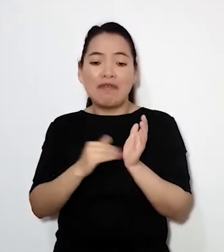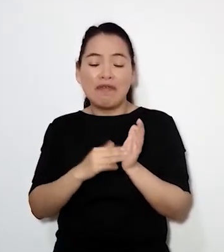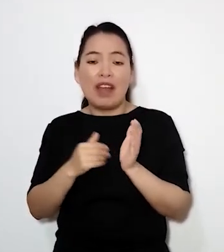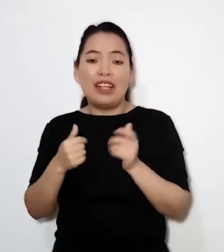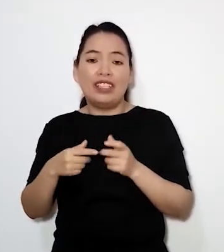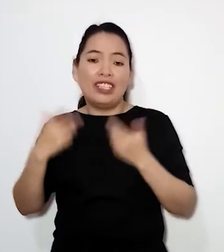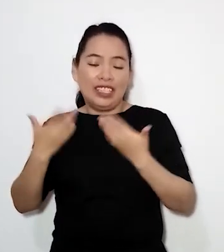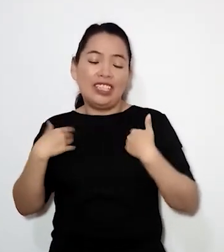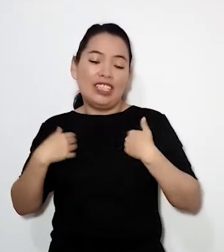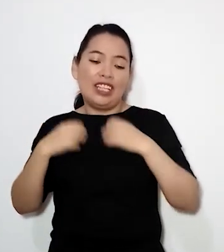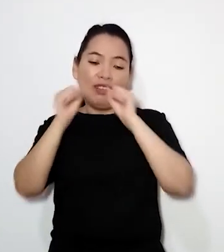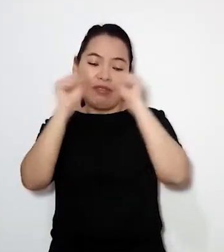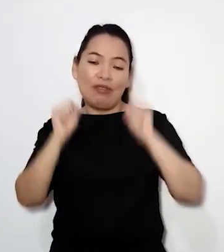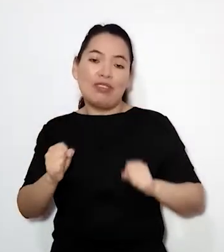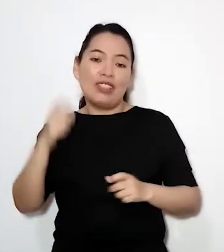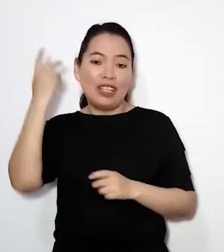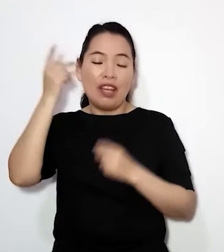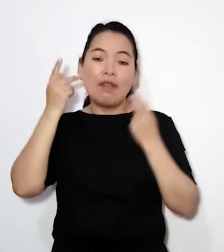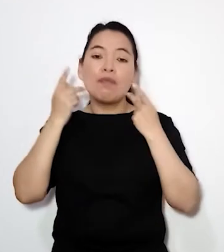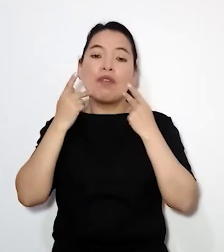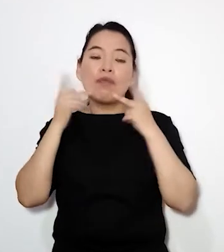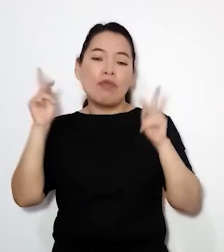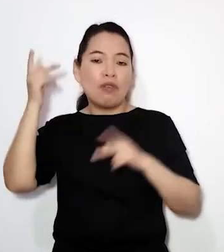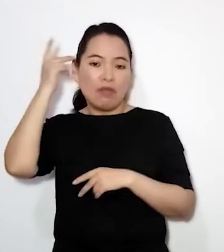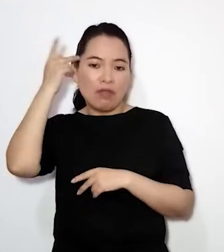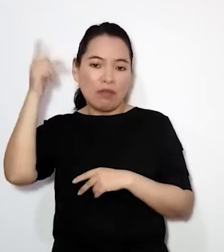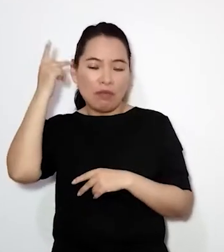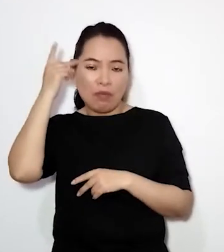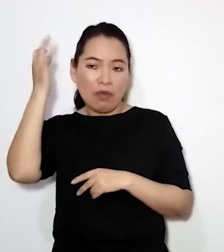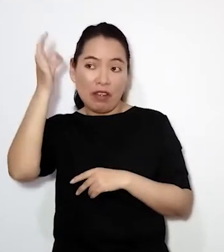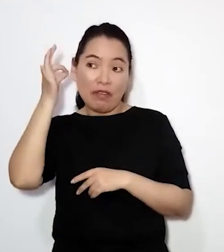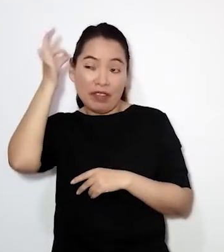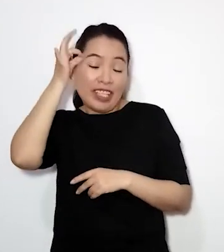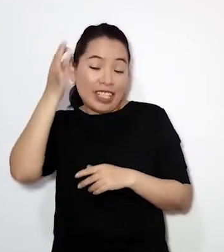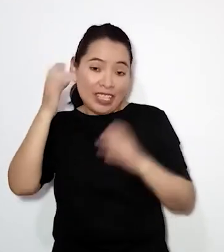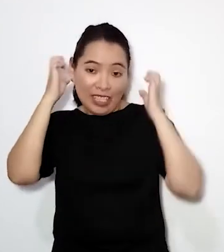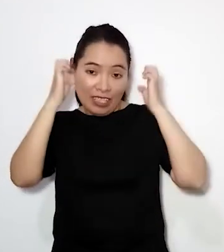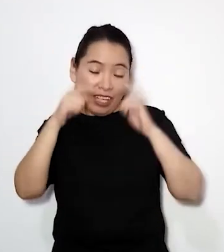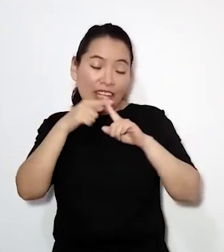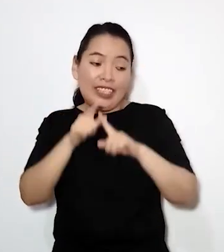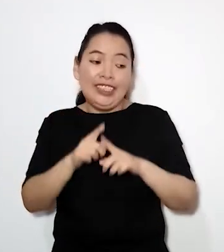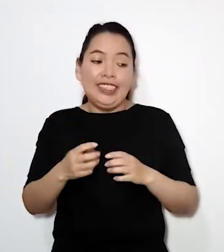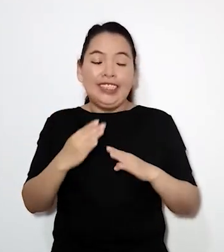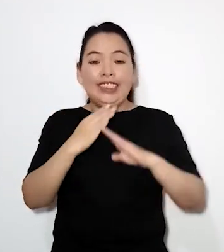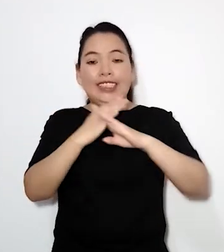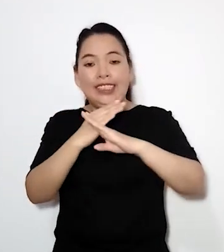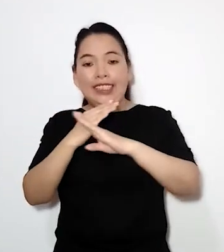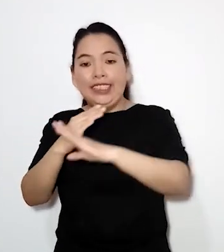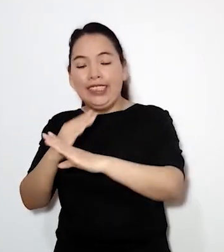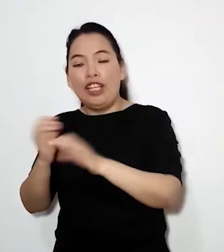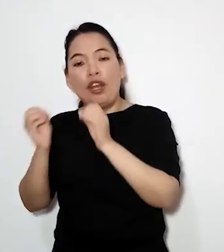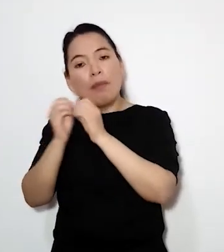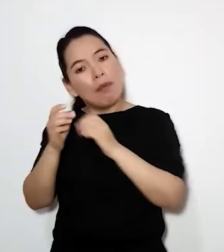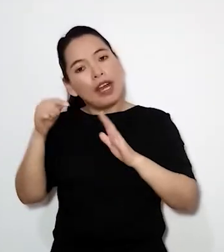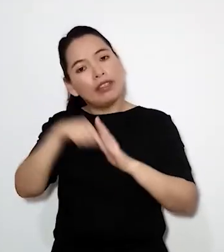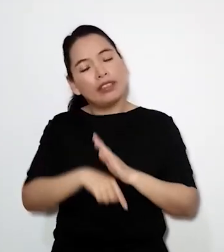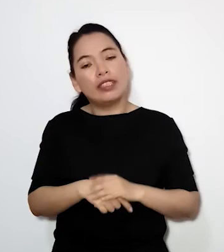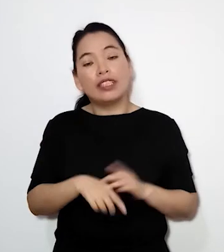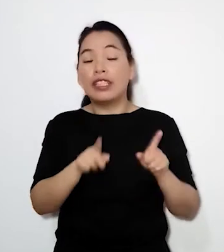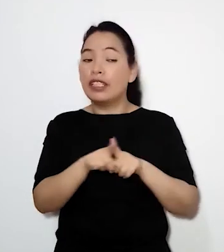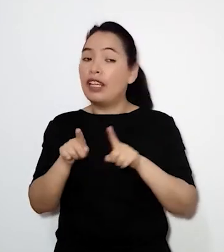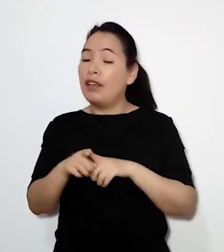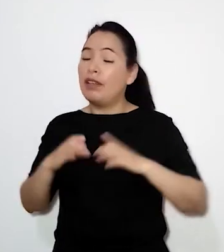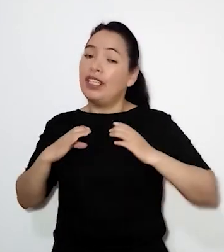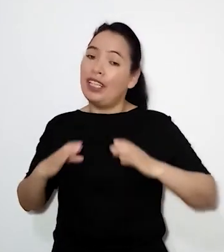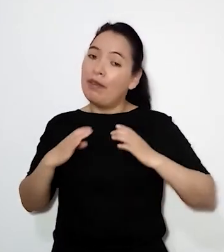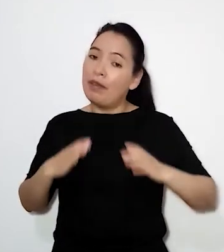negar las oportunidades educativas a personas con discapacidad, y el tema de la formación docente es fundamental, pero además